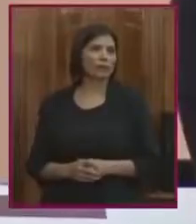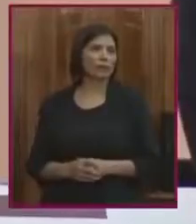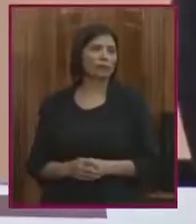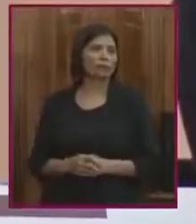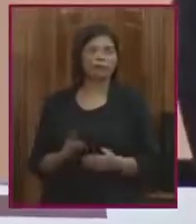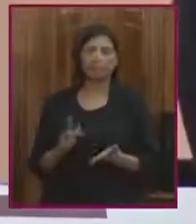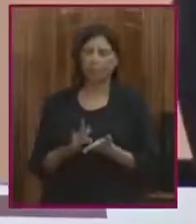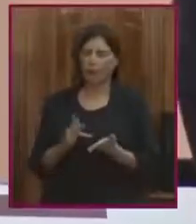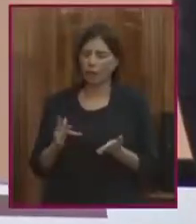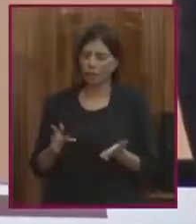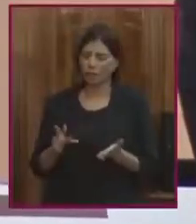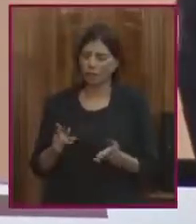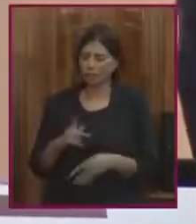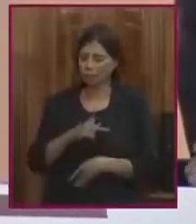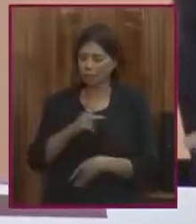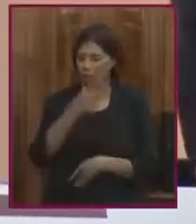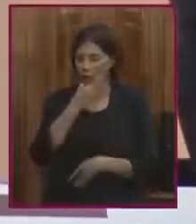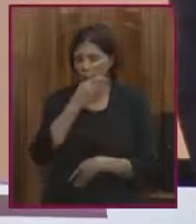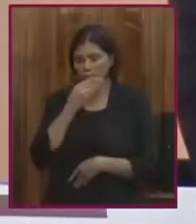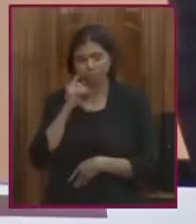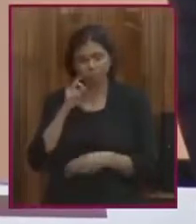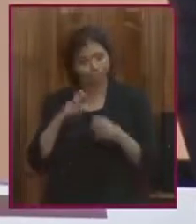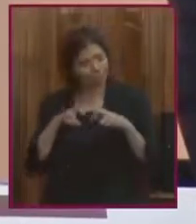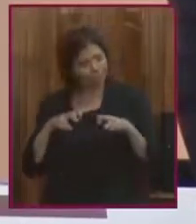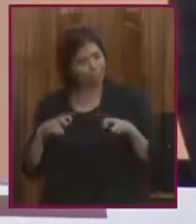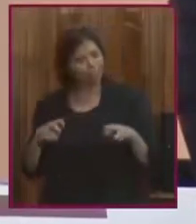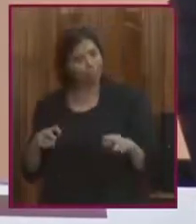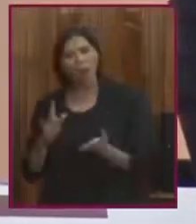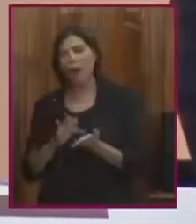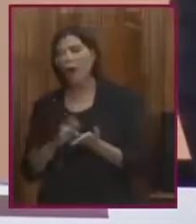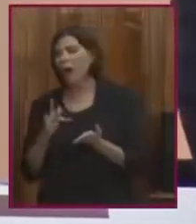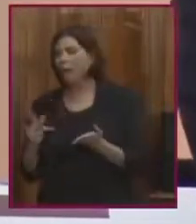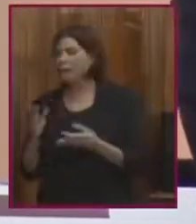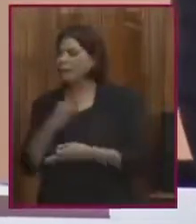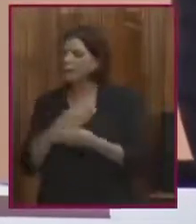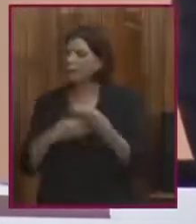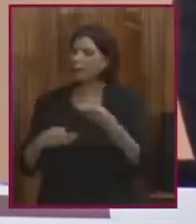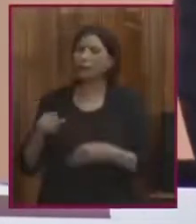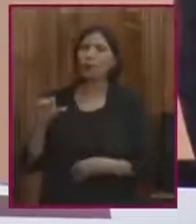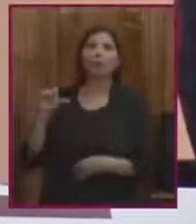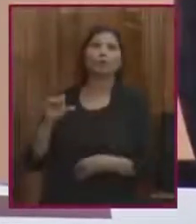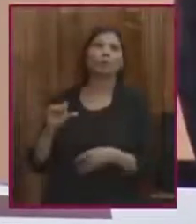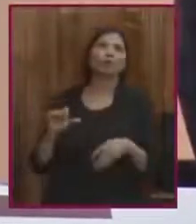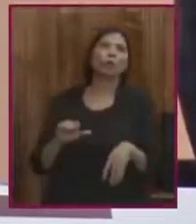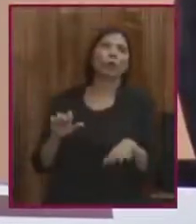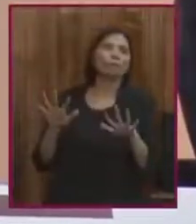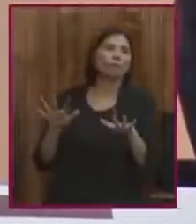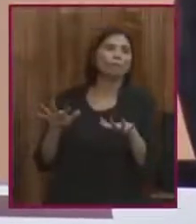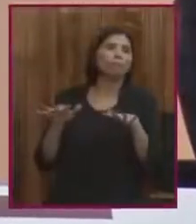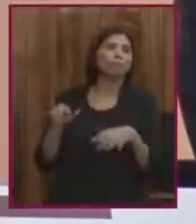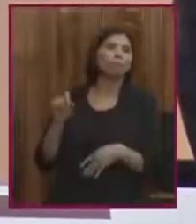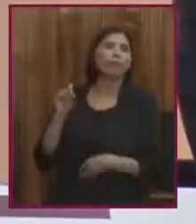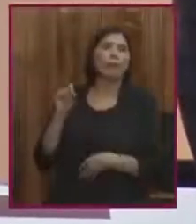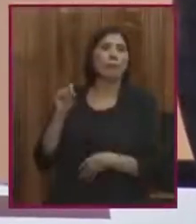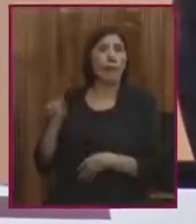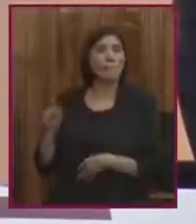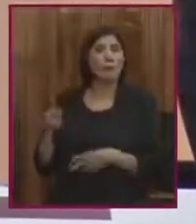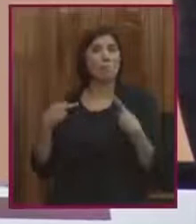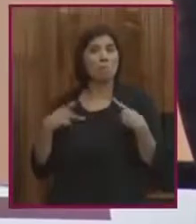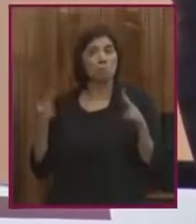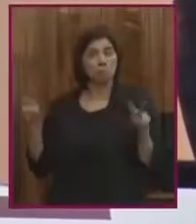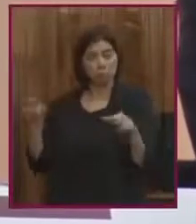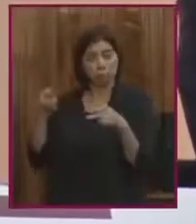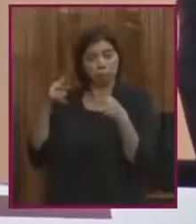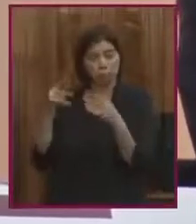Gracias a todas y a todos, a todo el presidio, muchísimas gracias. Gracias a todos ustedes, a los que están aquí presentes y a los que están en línea en